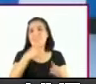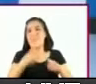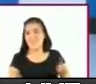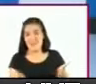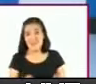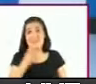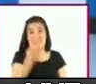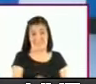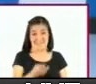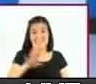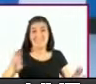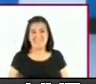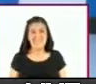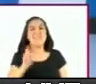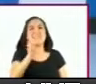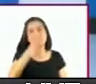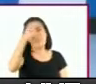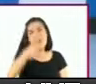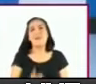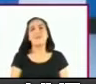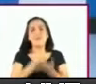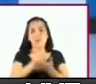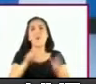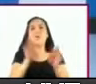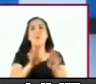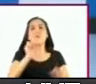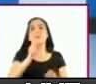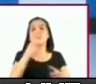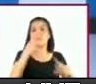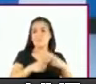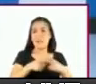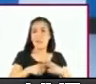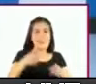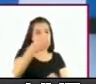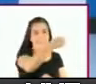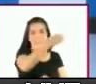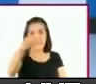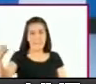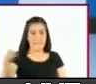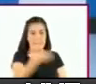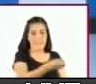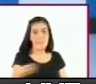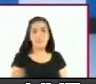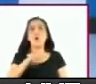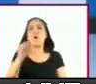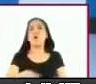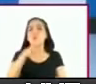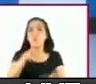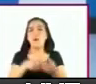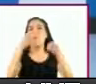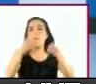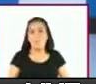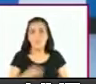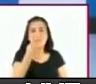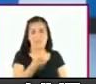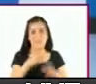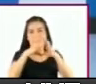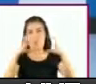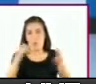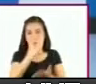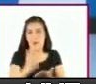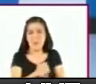Estas características nos ayudarán a modelar matemáticamente el acomodo o lugares que ocupan los globos